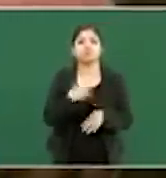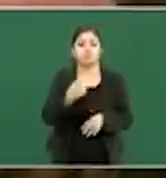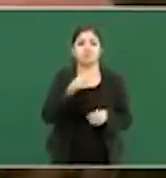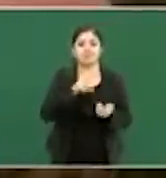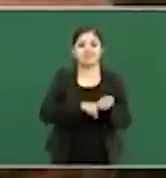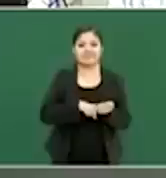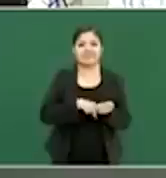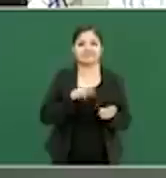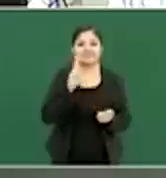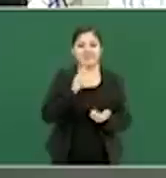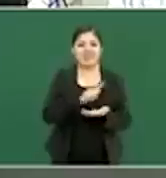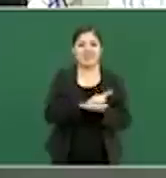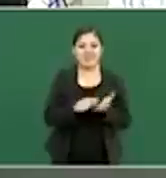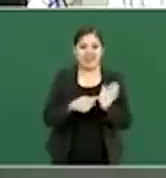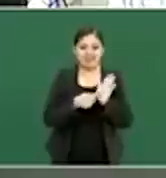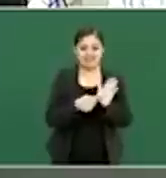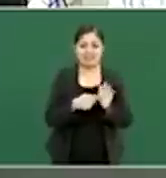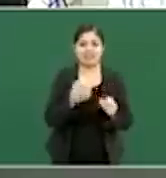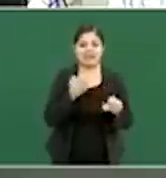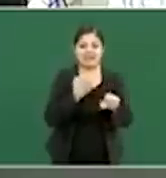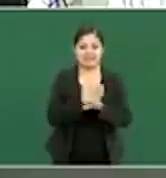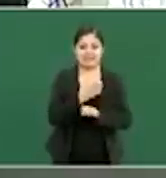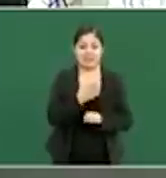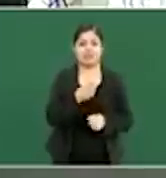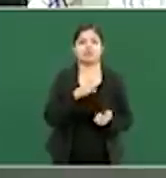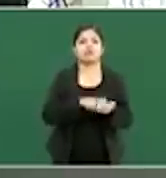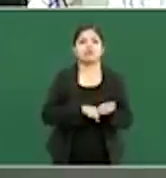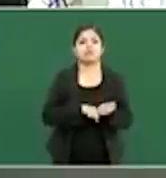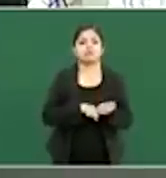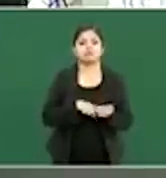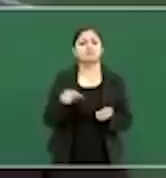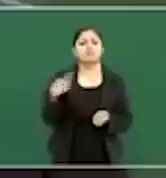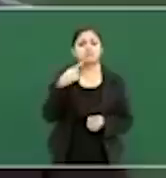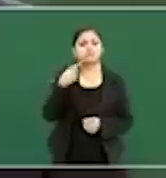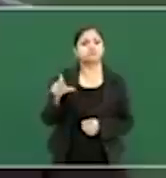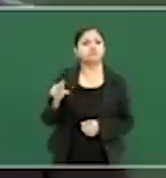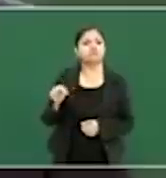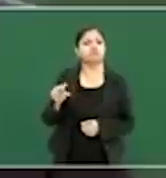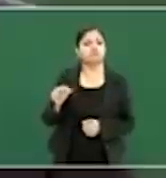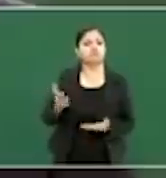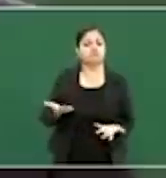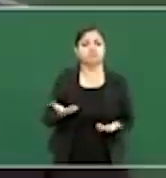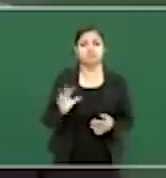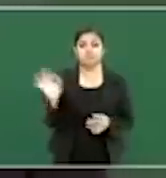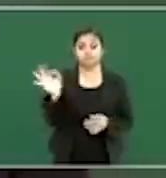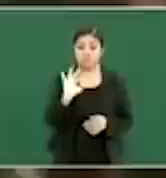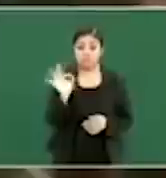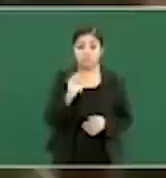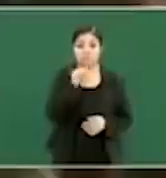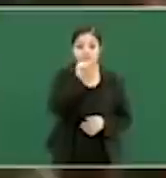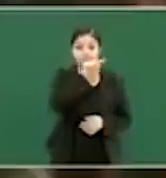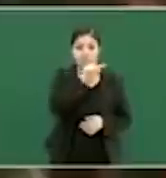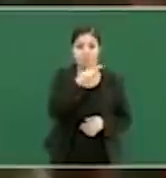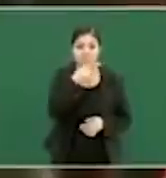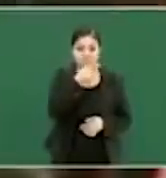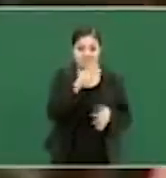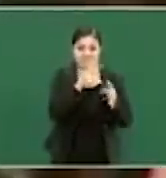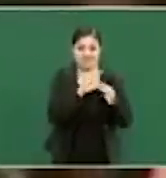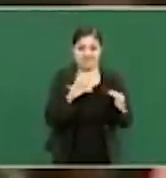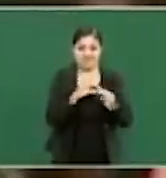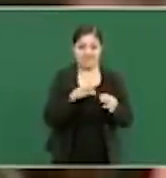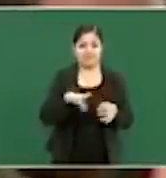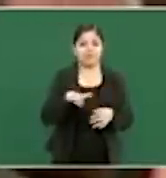vía transparencia por parte de autoridades estatales no corrobora esa versión. Y si la estrategia que usted está planteando